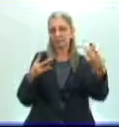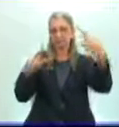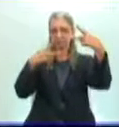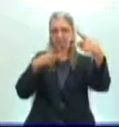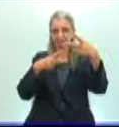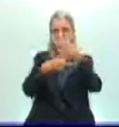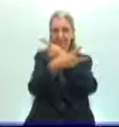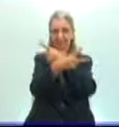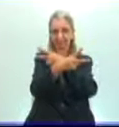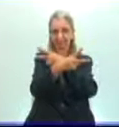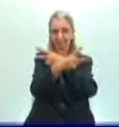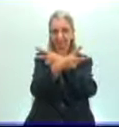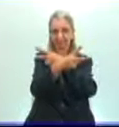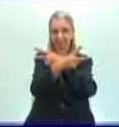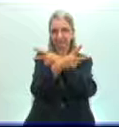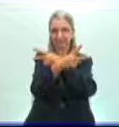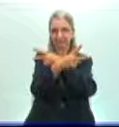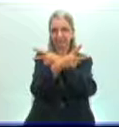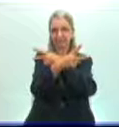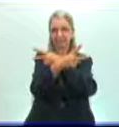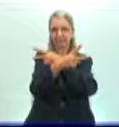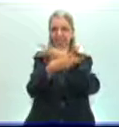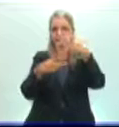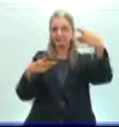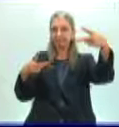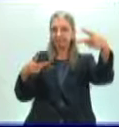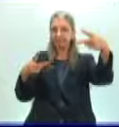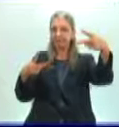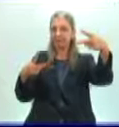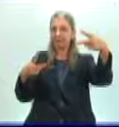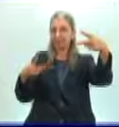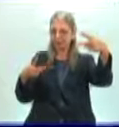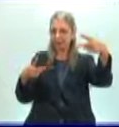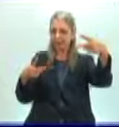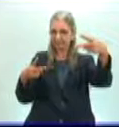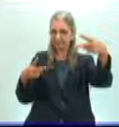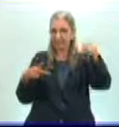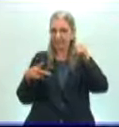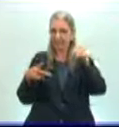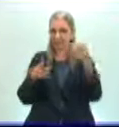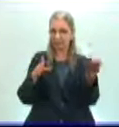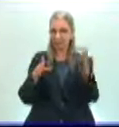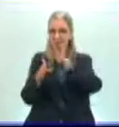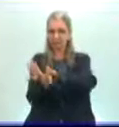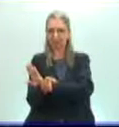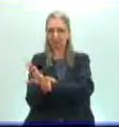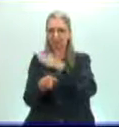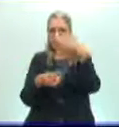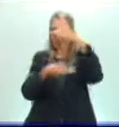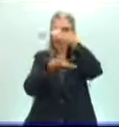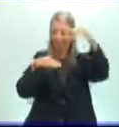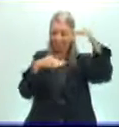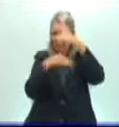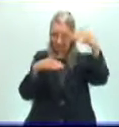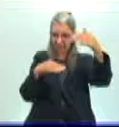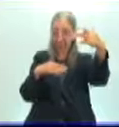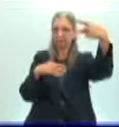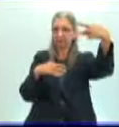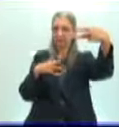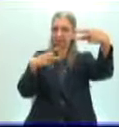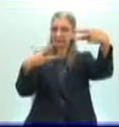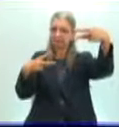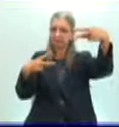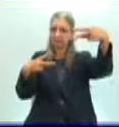paralelas. Importante, en un examen siempre no tenemos suficiente espacio, debemos justificar, ¿sí? Por ser alternos entre paralelas y